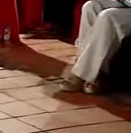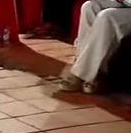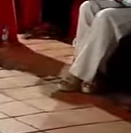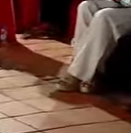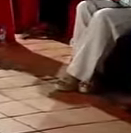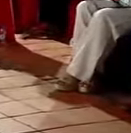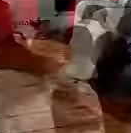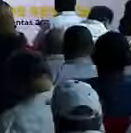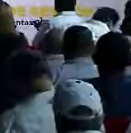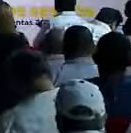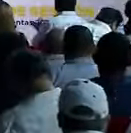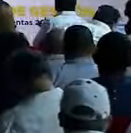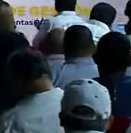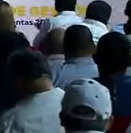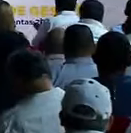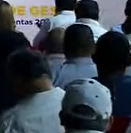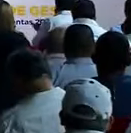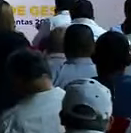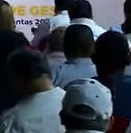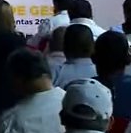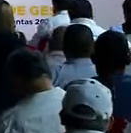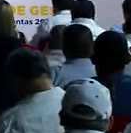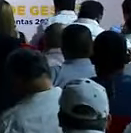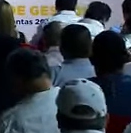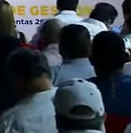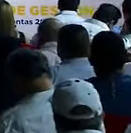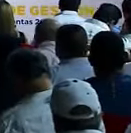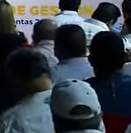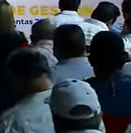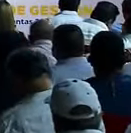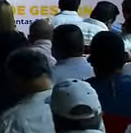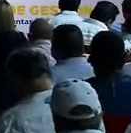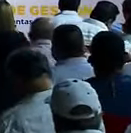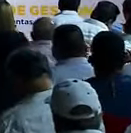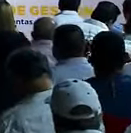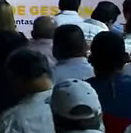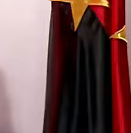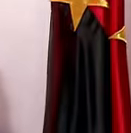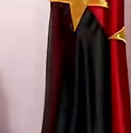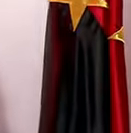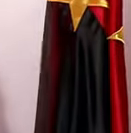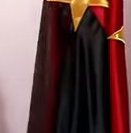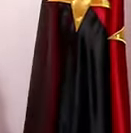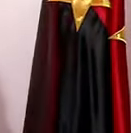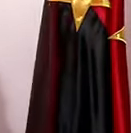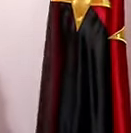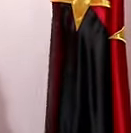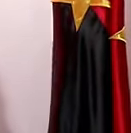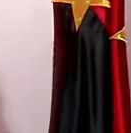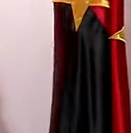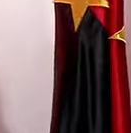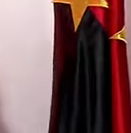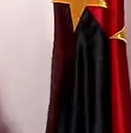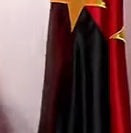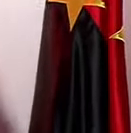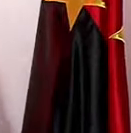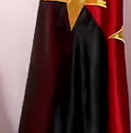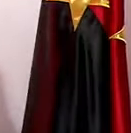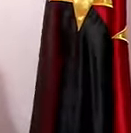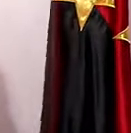Con este fuerte aplauso agradecemos esta muestra folclórica que nos trajo la Corporación de Danzas Los Hijos del